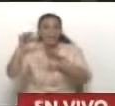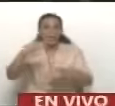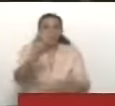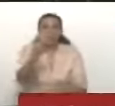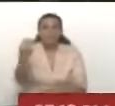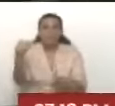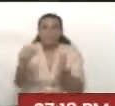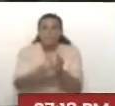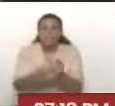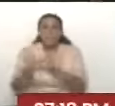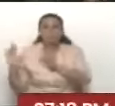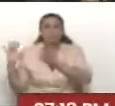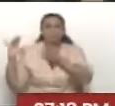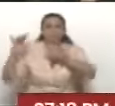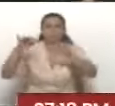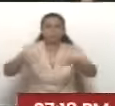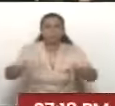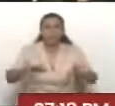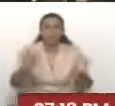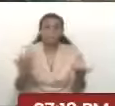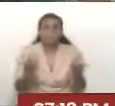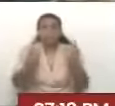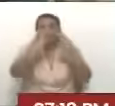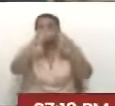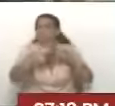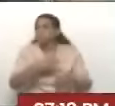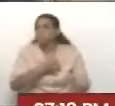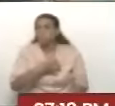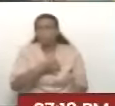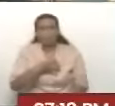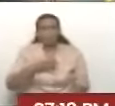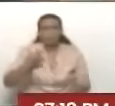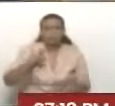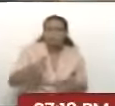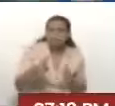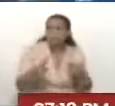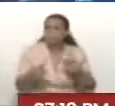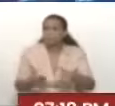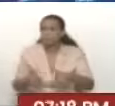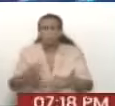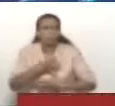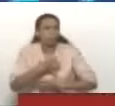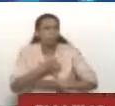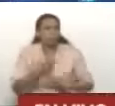40.000, pero logísticamente no pudieron.